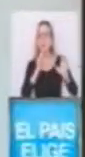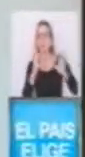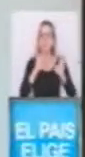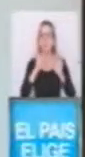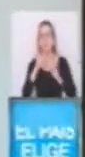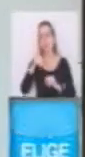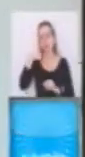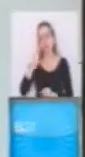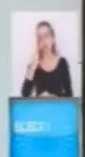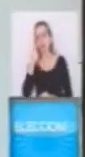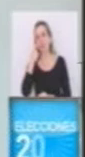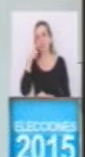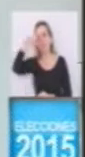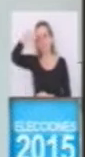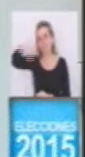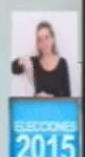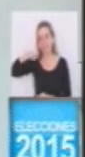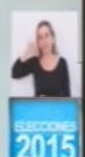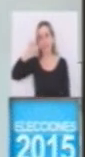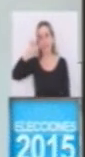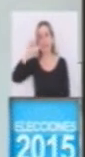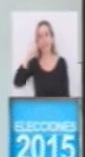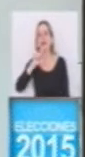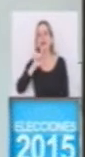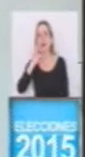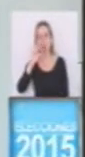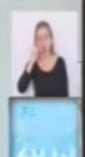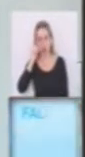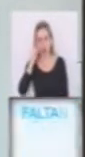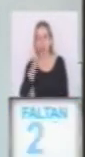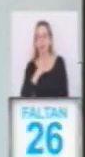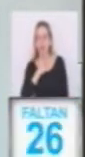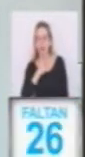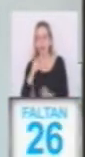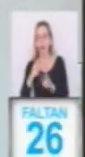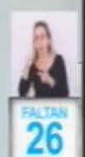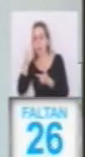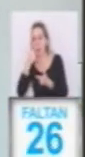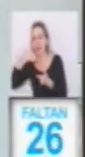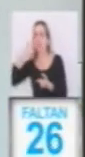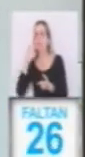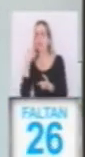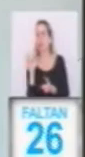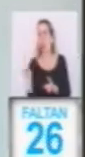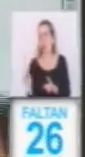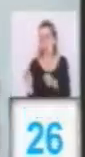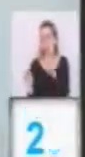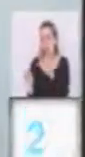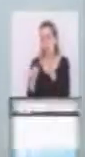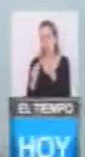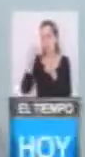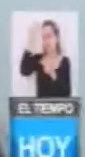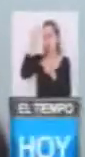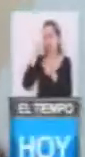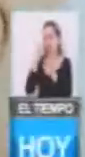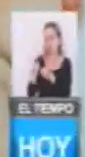a Massa muchísimas veces, ¿te acordás? Con Emilio Monzó. Se cansaron de juntarse. Malena Galmarini, me